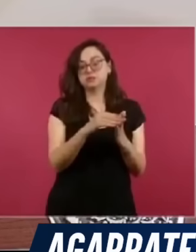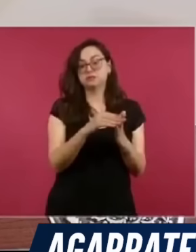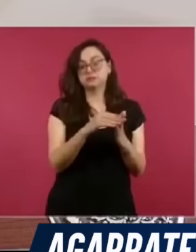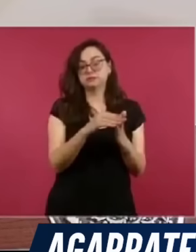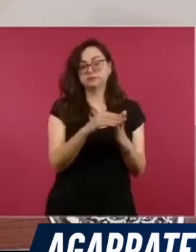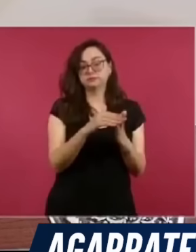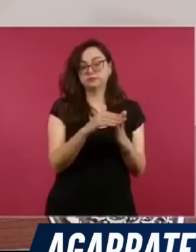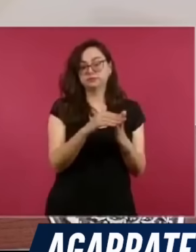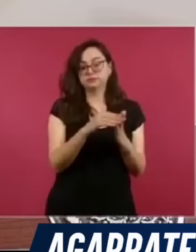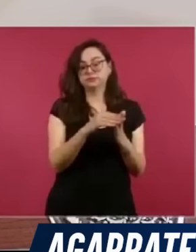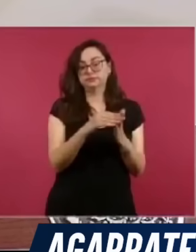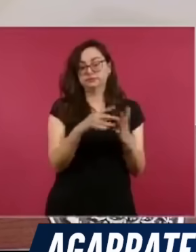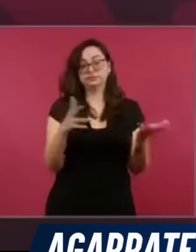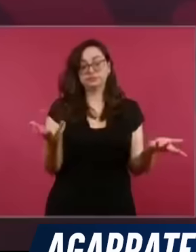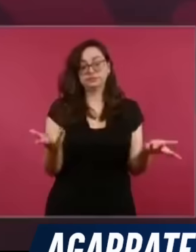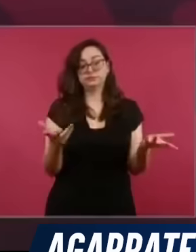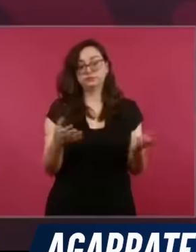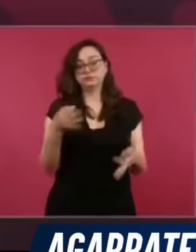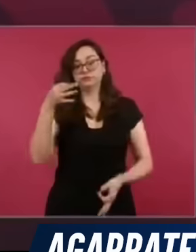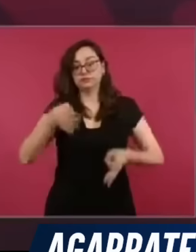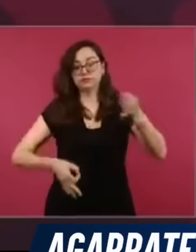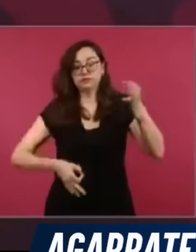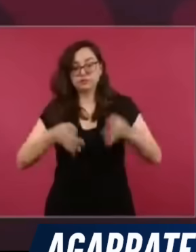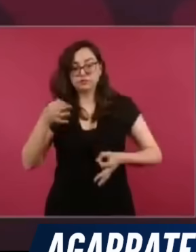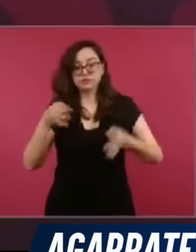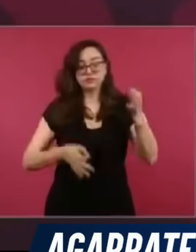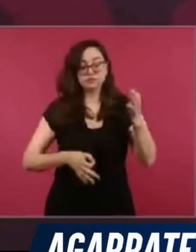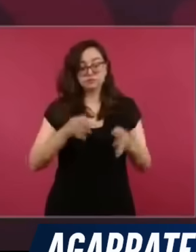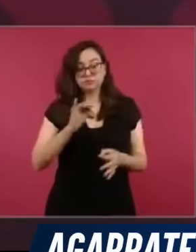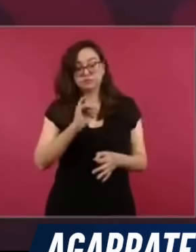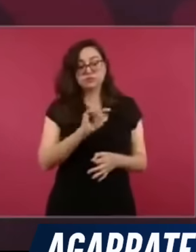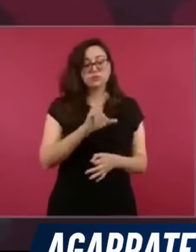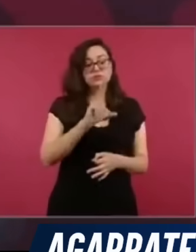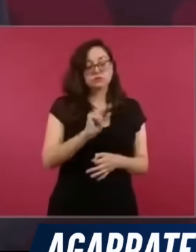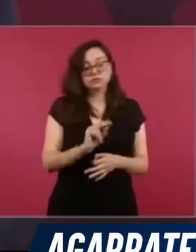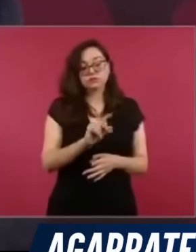millones eso es lo que está en cuestión luego